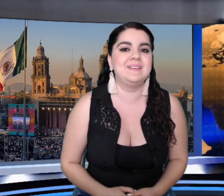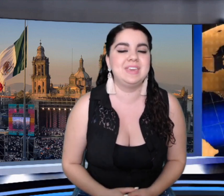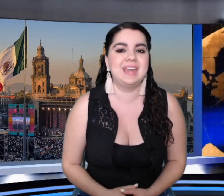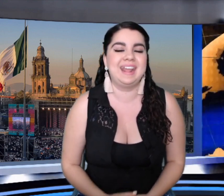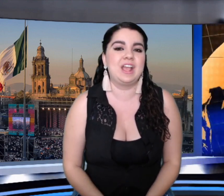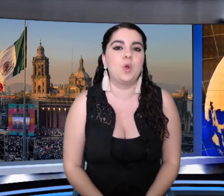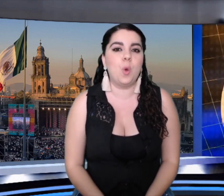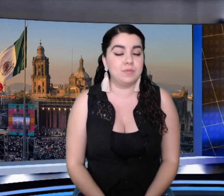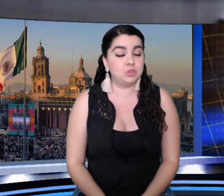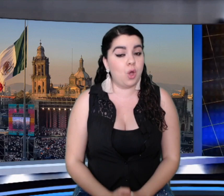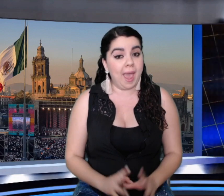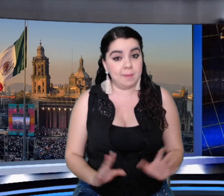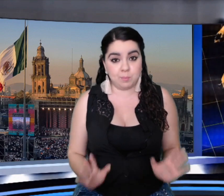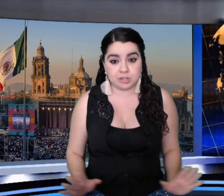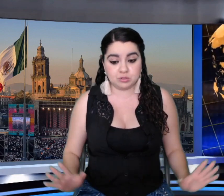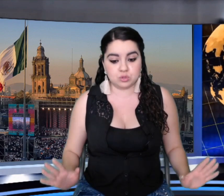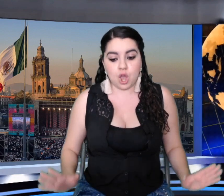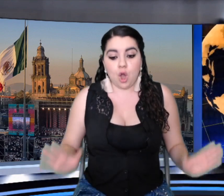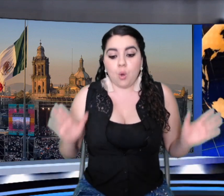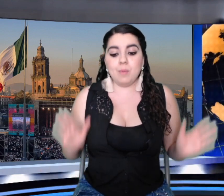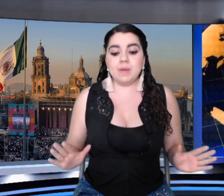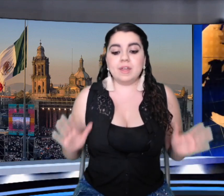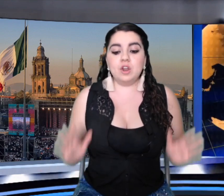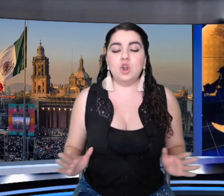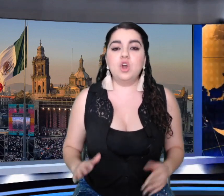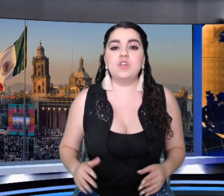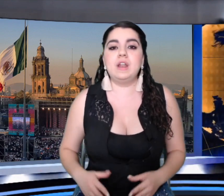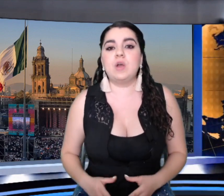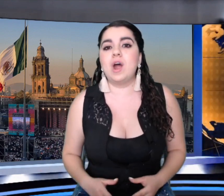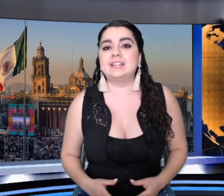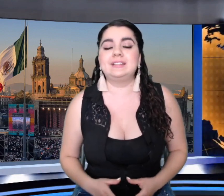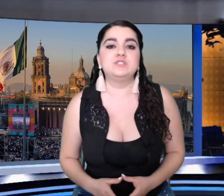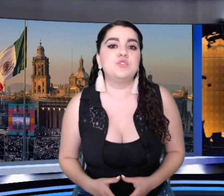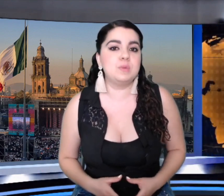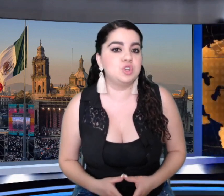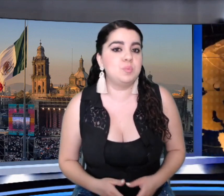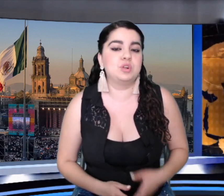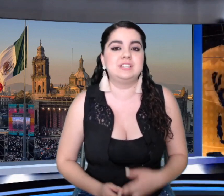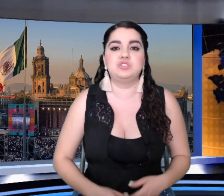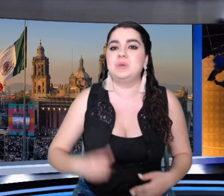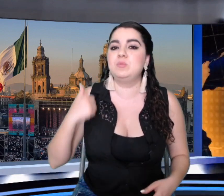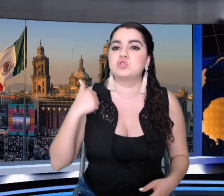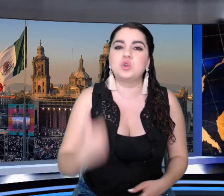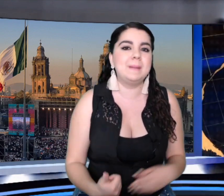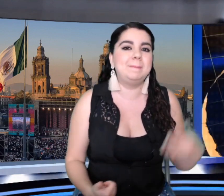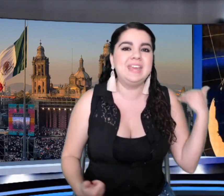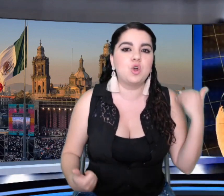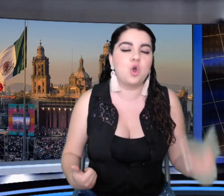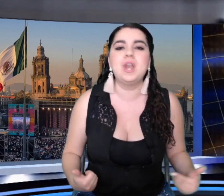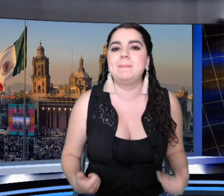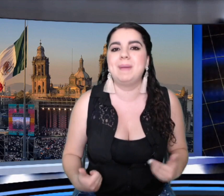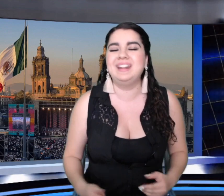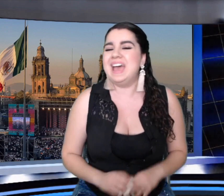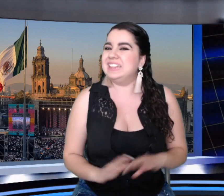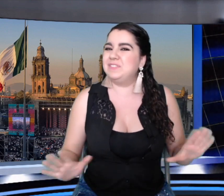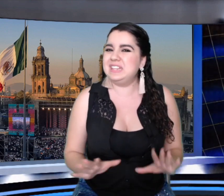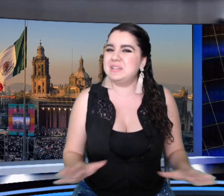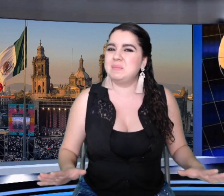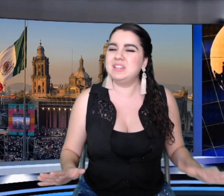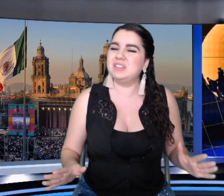millonada que debían en cuanto a impuestos. Un verdadero logro de la cuarta transformación, porque si estuviéramos con el PRI o con el